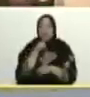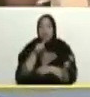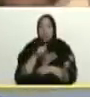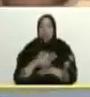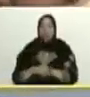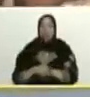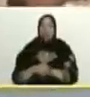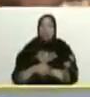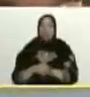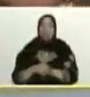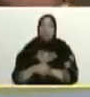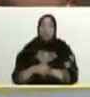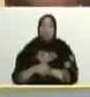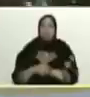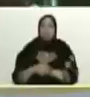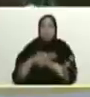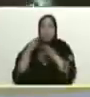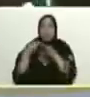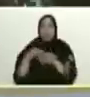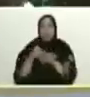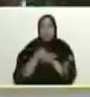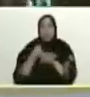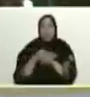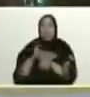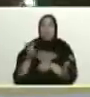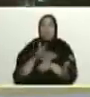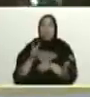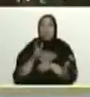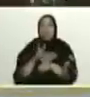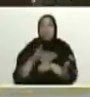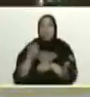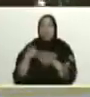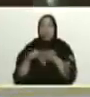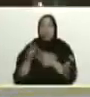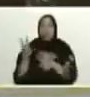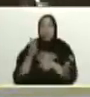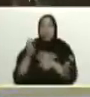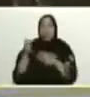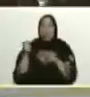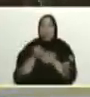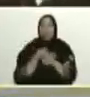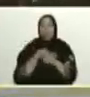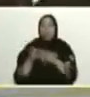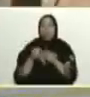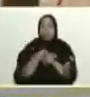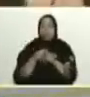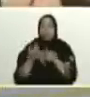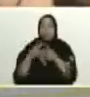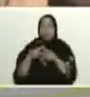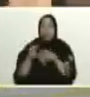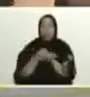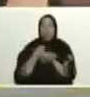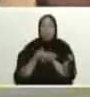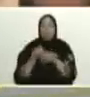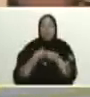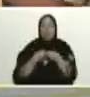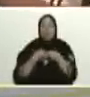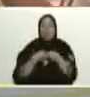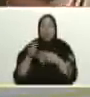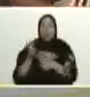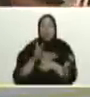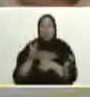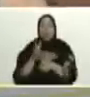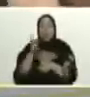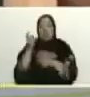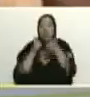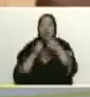que exigíamos a los generales Vendepatria y golpista entregar con vida al comandante Hugo